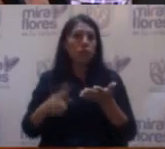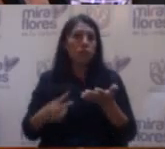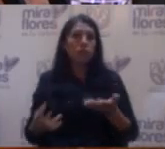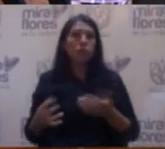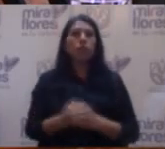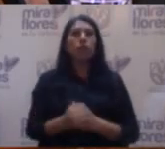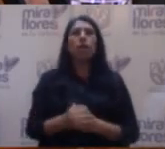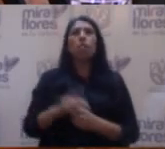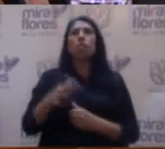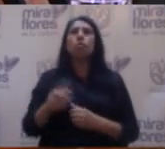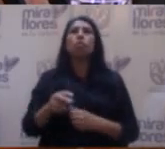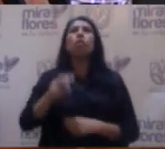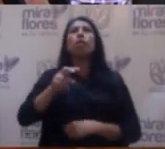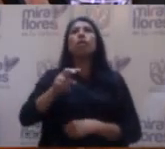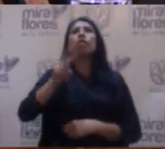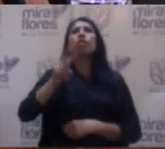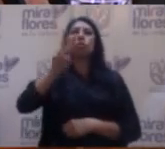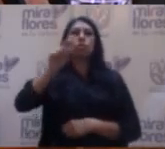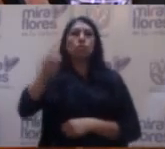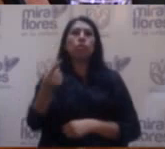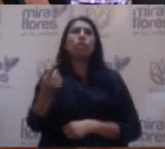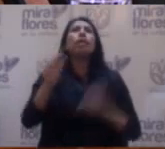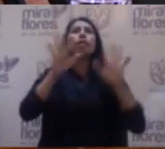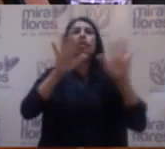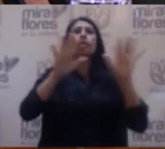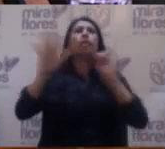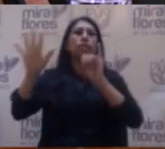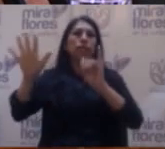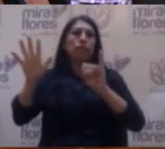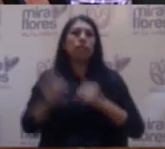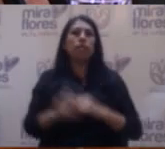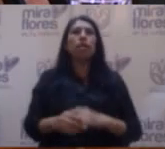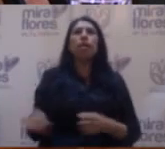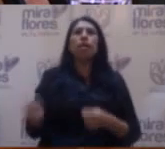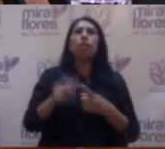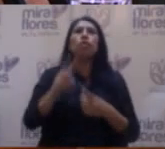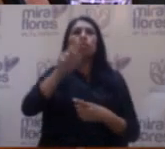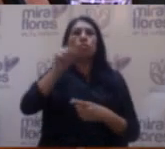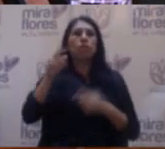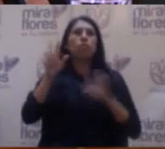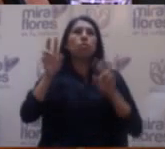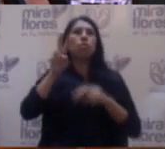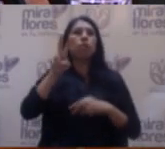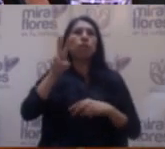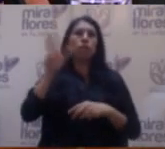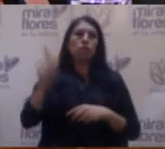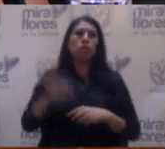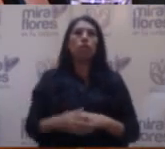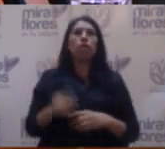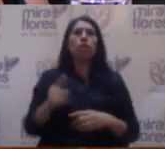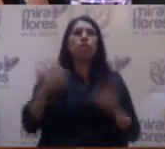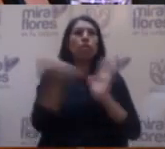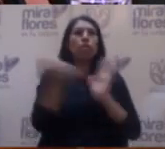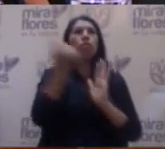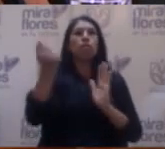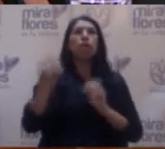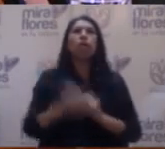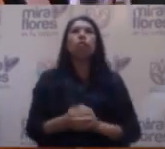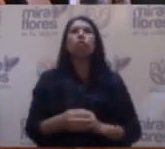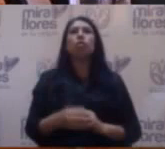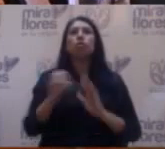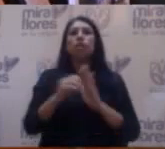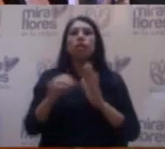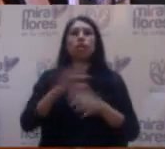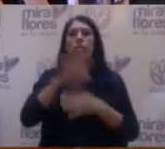años 2016-2021. Y fue, no sé si ustedes recuerdan, también aprobado por ordenanza, que era el final de todo el